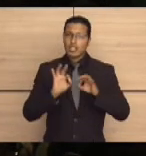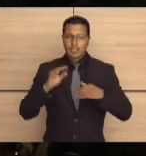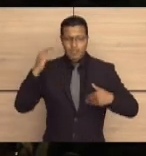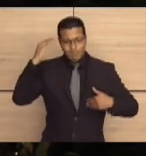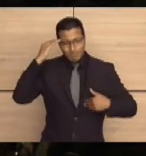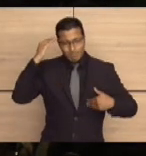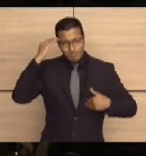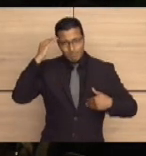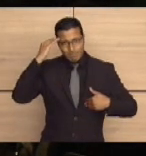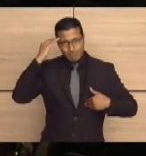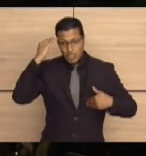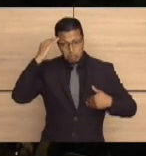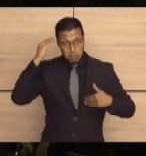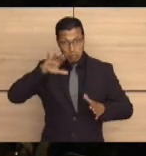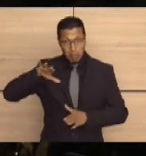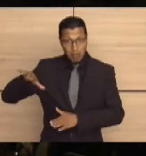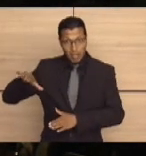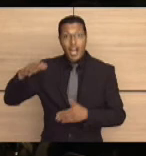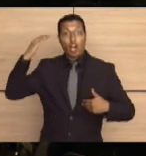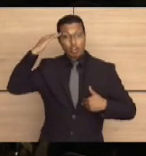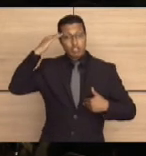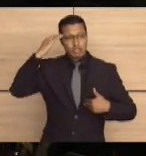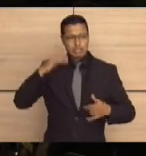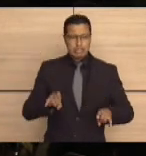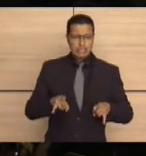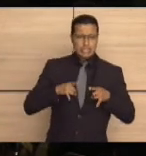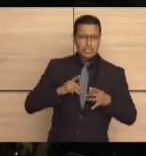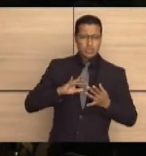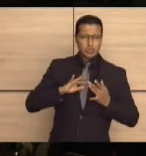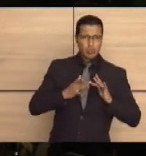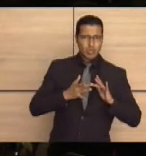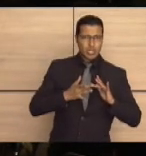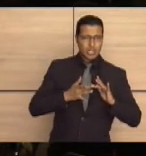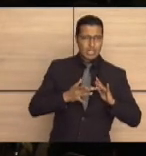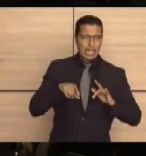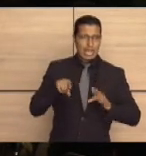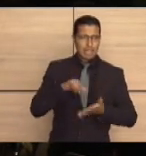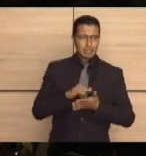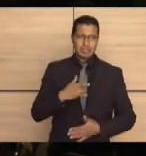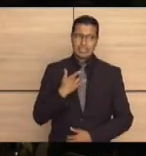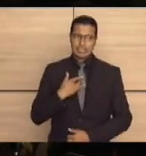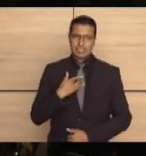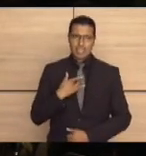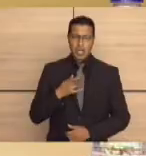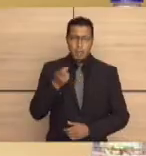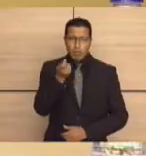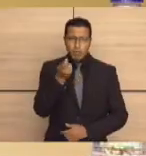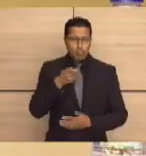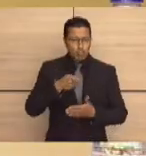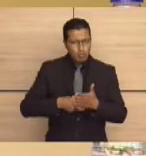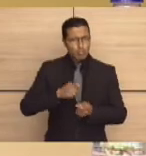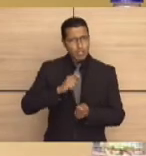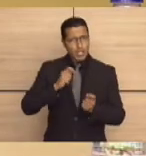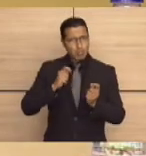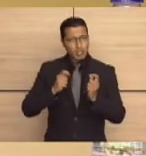de verdad es consciente, es porque las cosas le duelen. Y como dices tú, cualquier cambio, o sea, por pequeño que sea el cambio, va a generar un